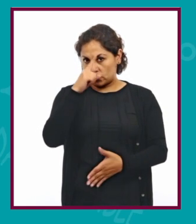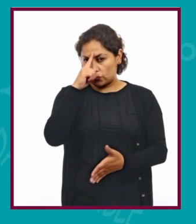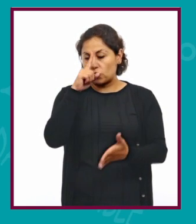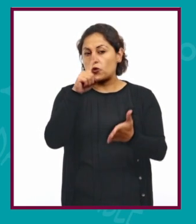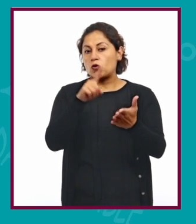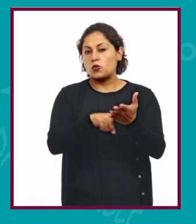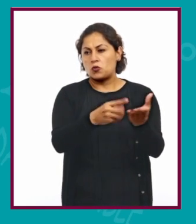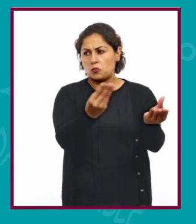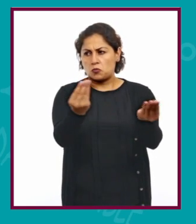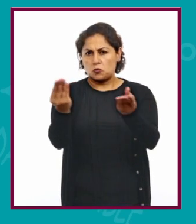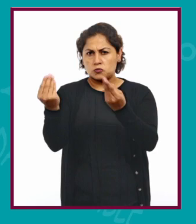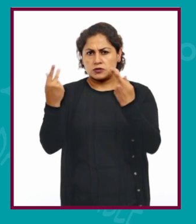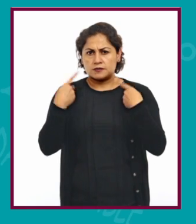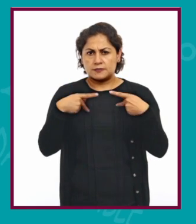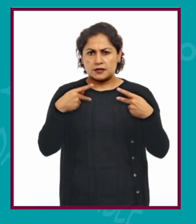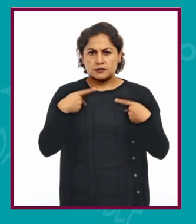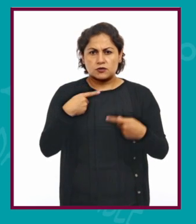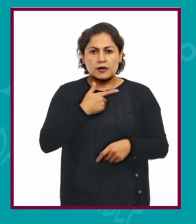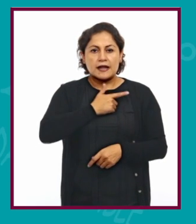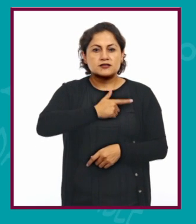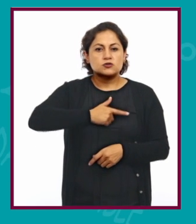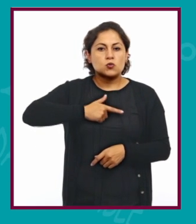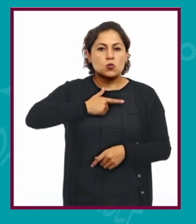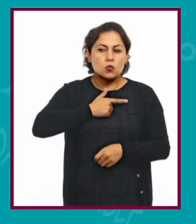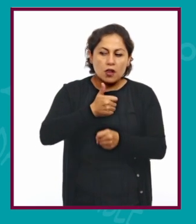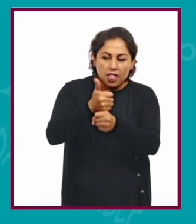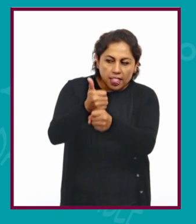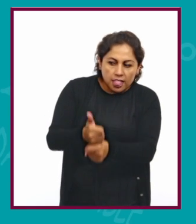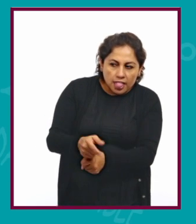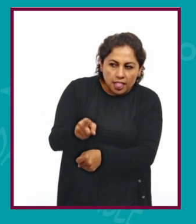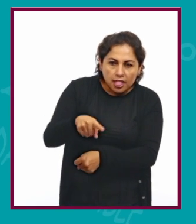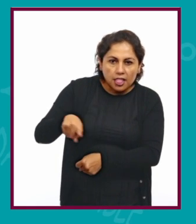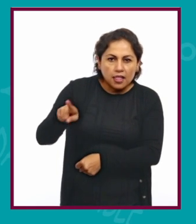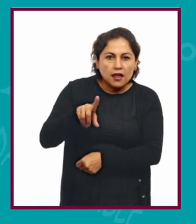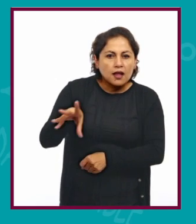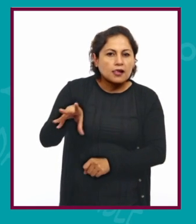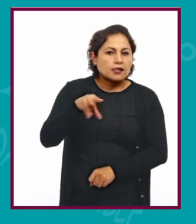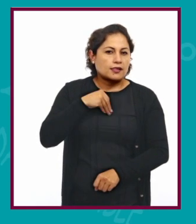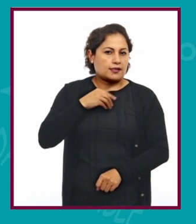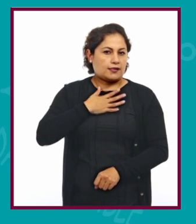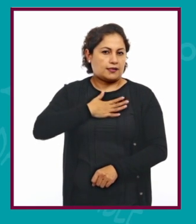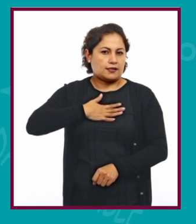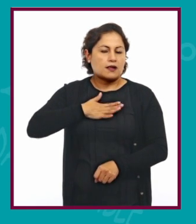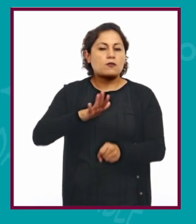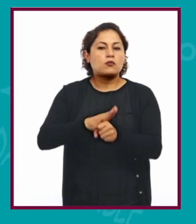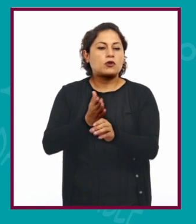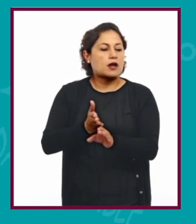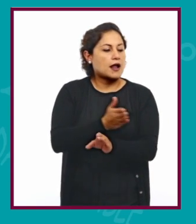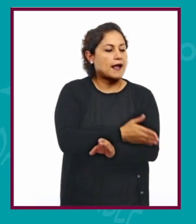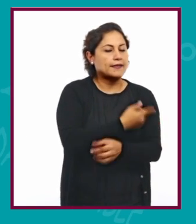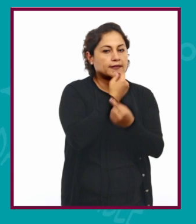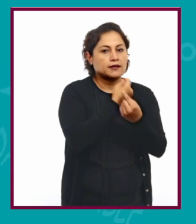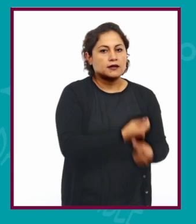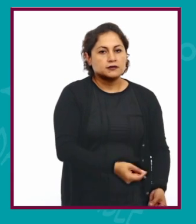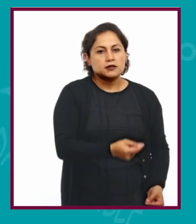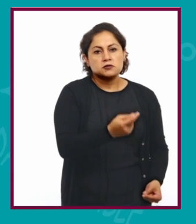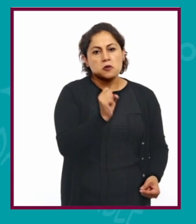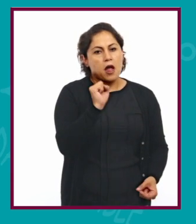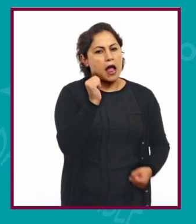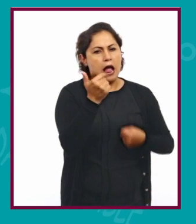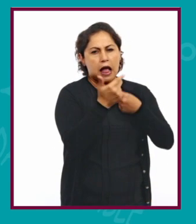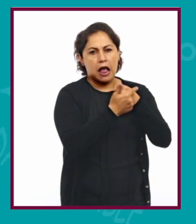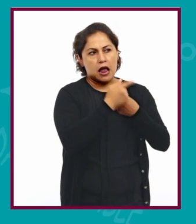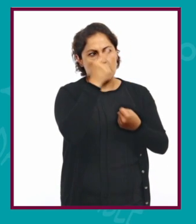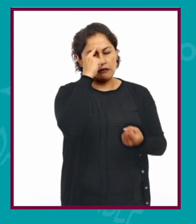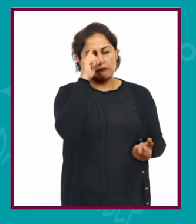Yo creo que la mayoría de personas que disfrutan del dolor ajeno es porque tuvieron algún problema de pequeños y quieren